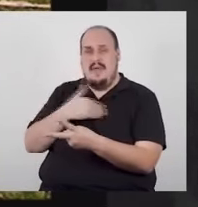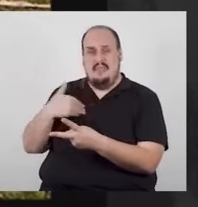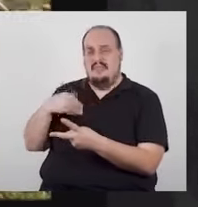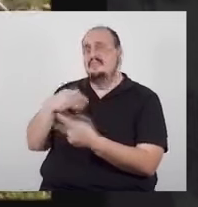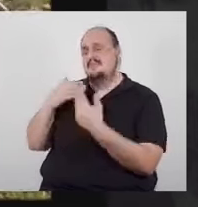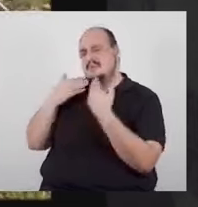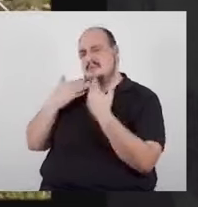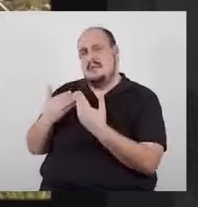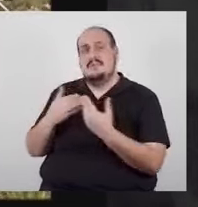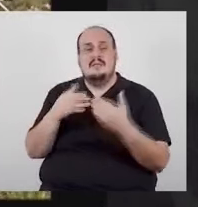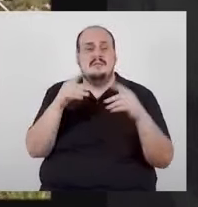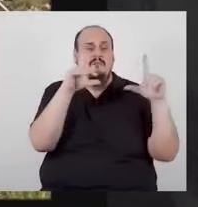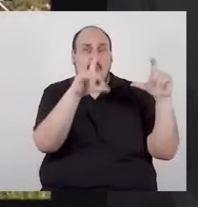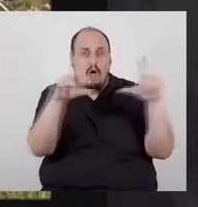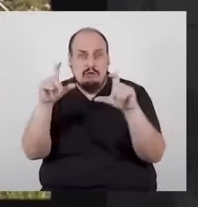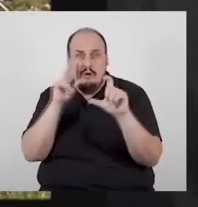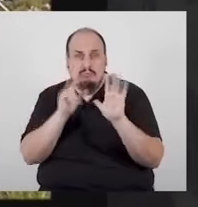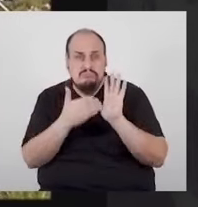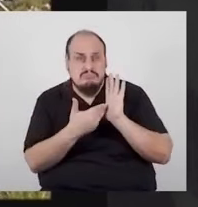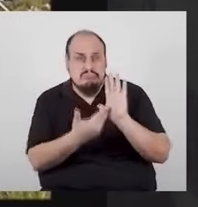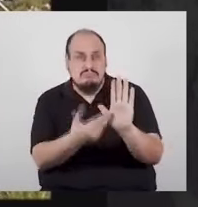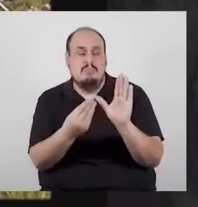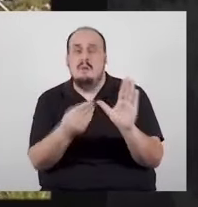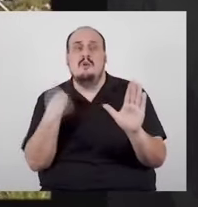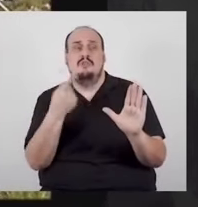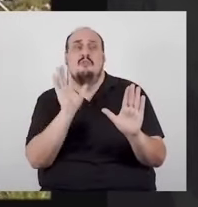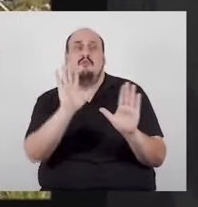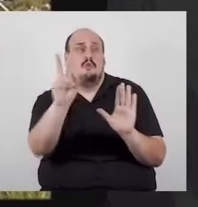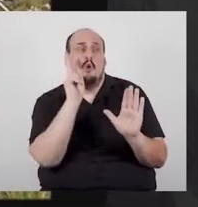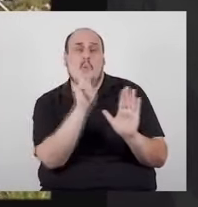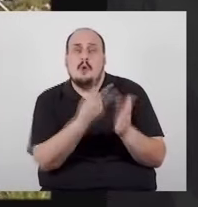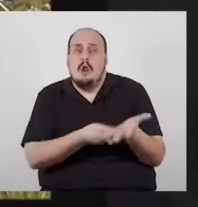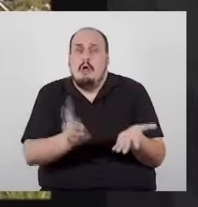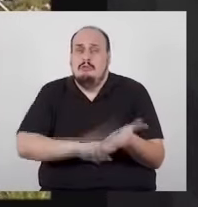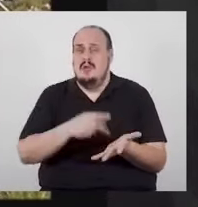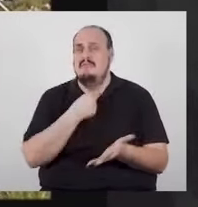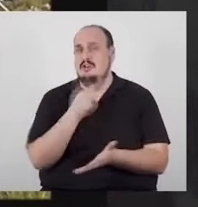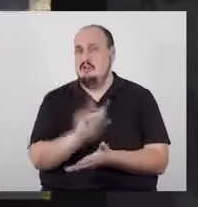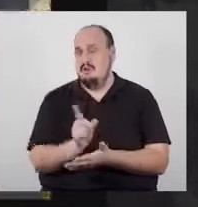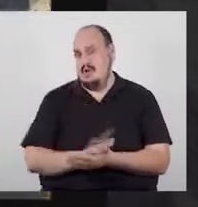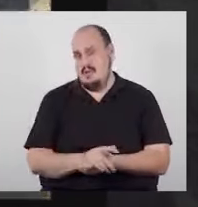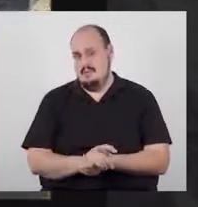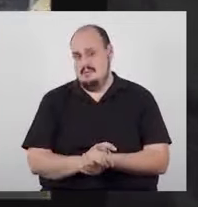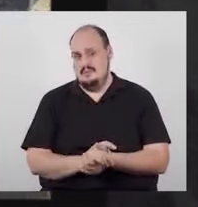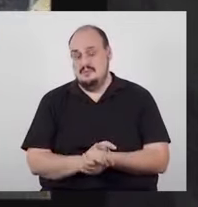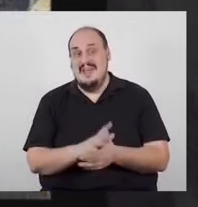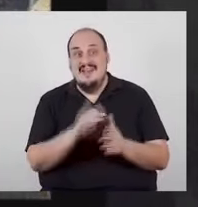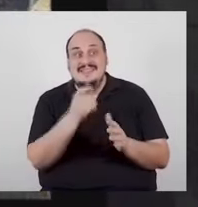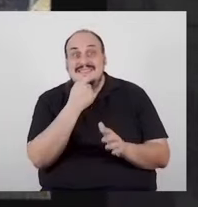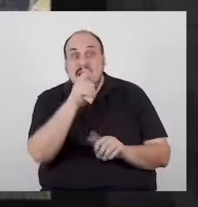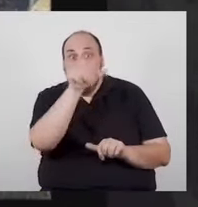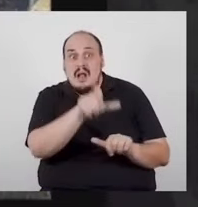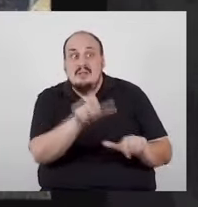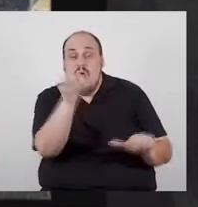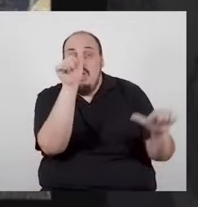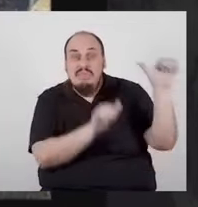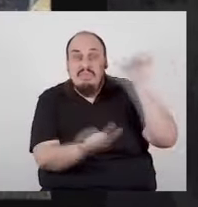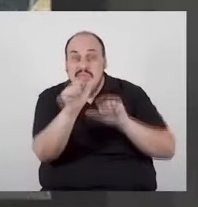mostrando estas imágenes? Porque esto es lo que no queremos ver a veces. Esto, lamentablemente, es el final, de